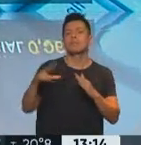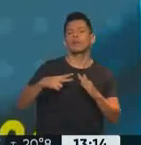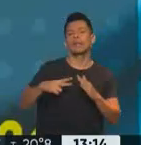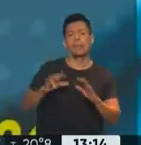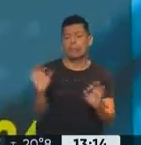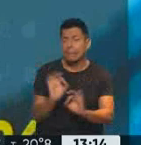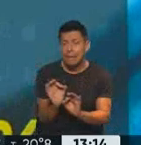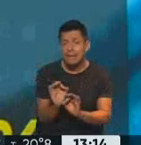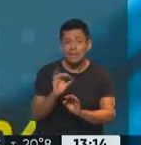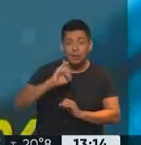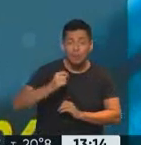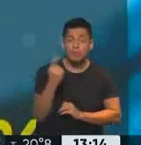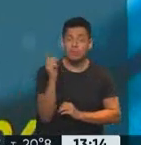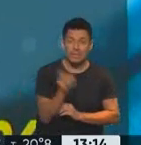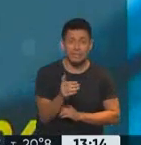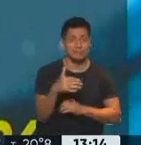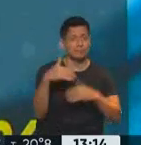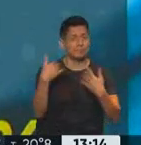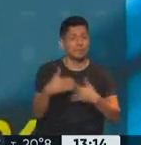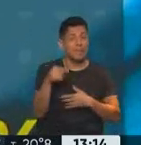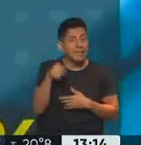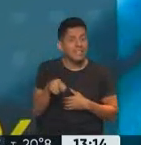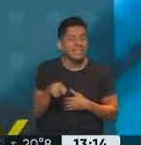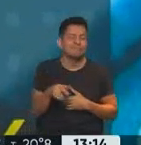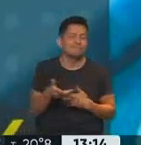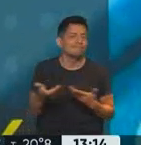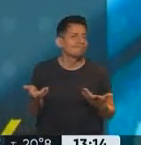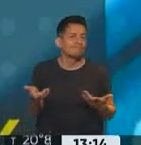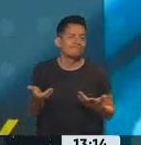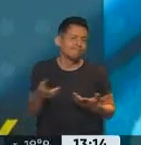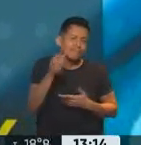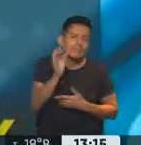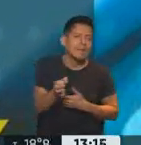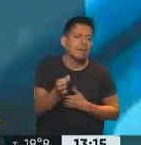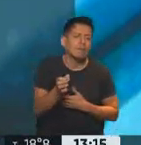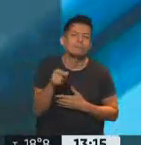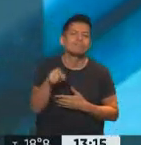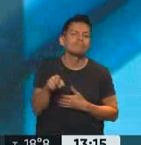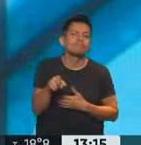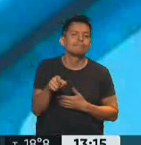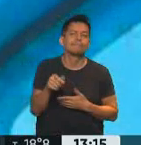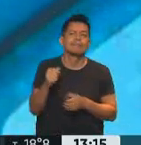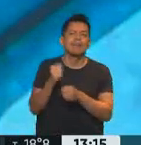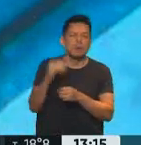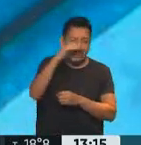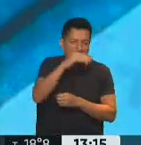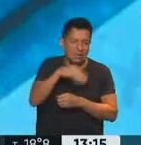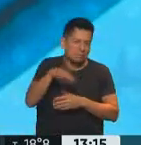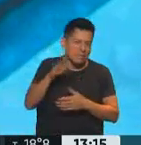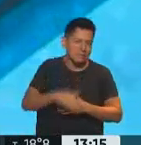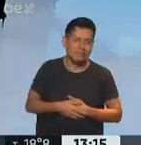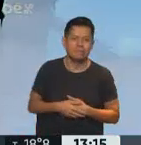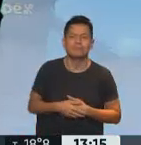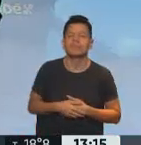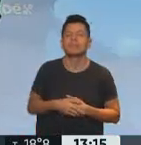0,1 por ciento podemos decir que ahí directamente hay como ya sabemos un nivel de no registró casi el 100 por ciento